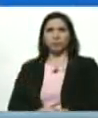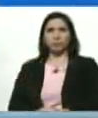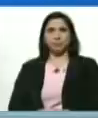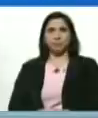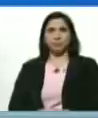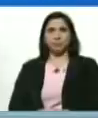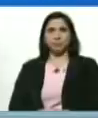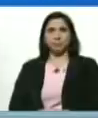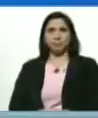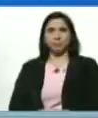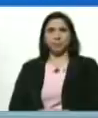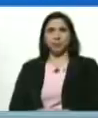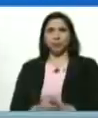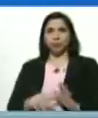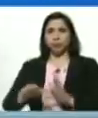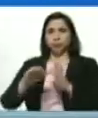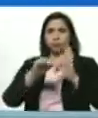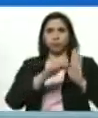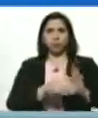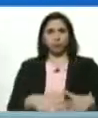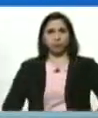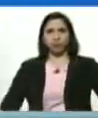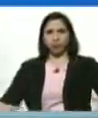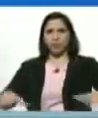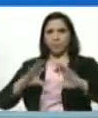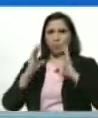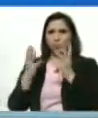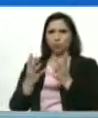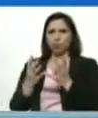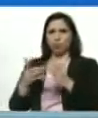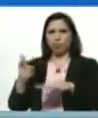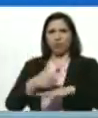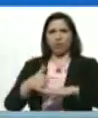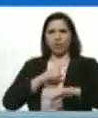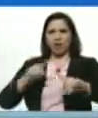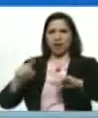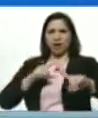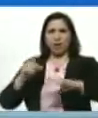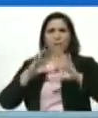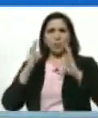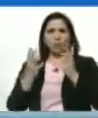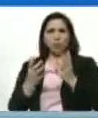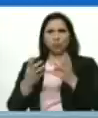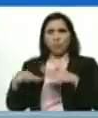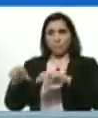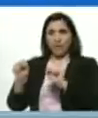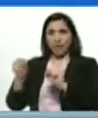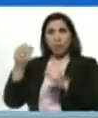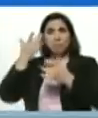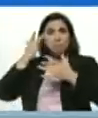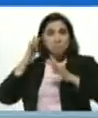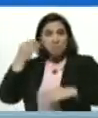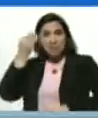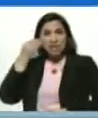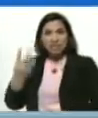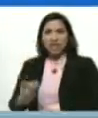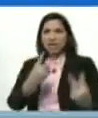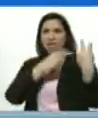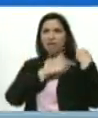apoderarse las riquezas del mundo gobernar el mundo de un imperio que se cree dueño del mundo